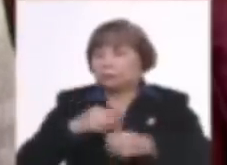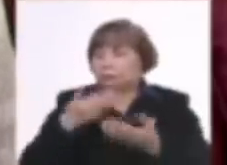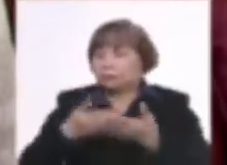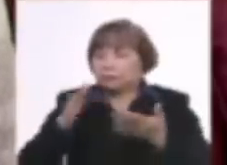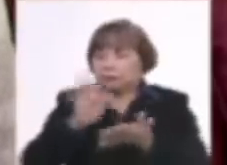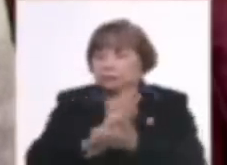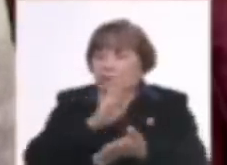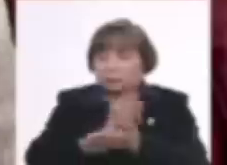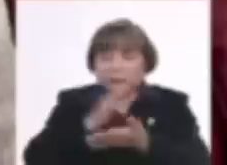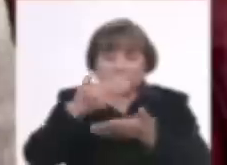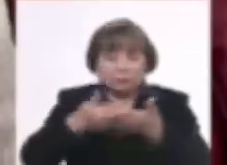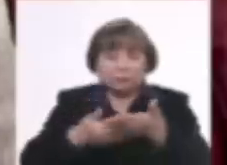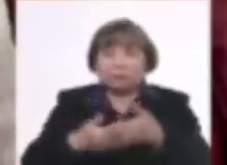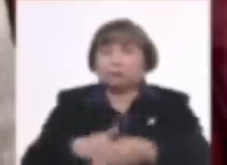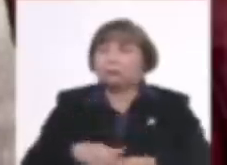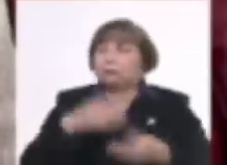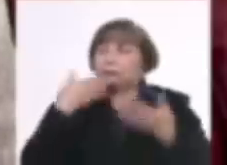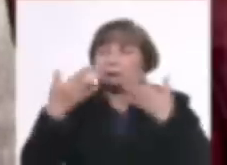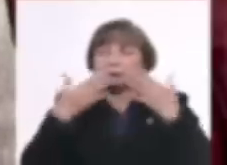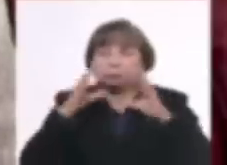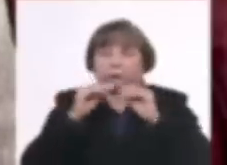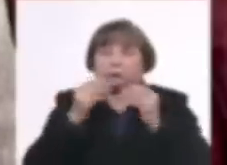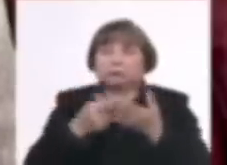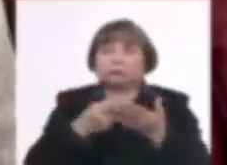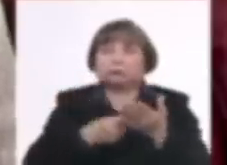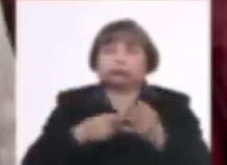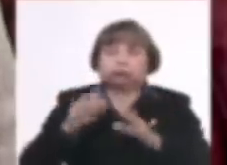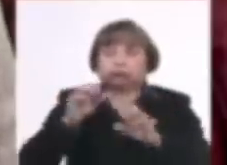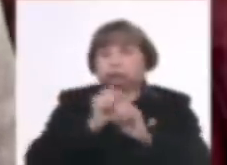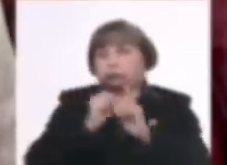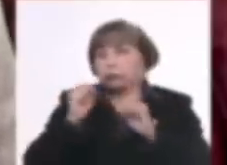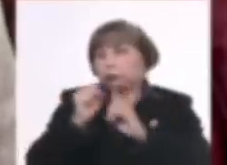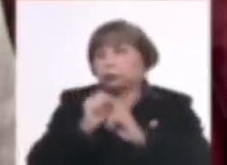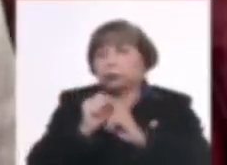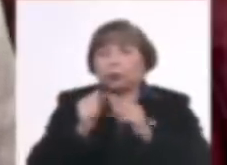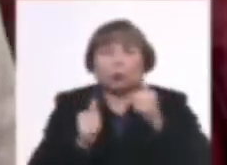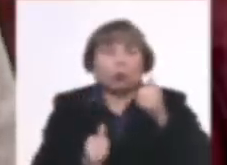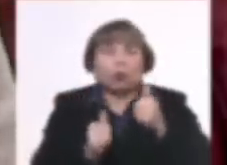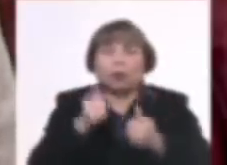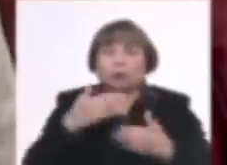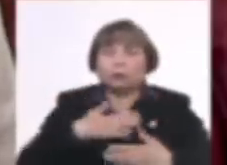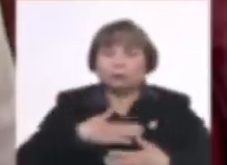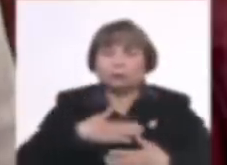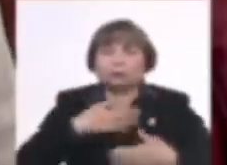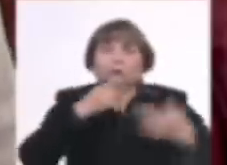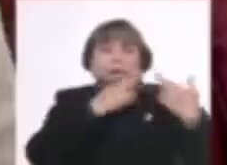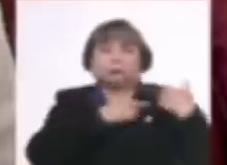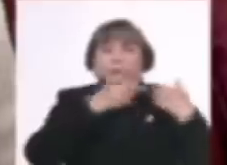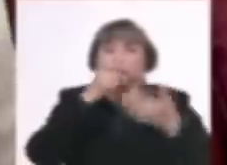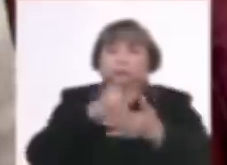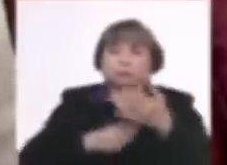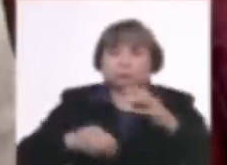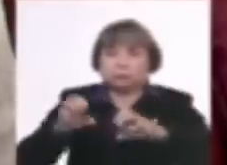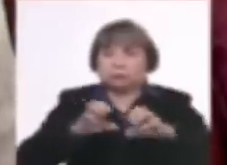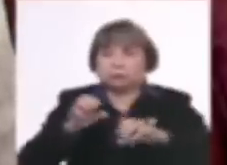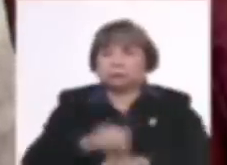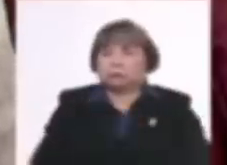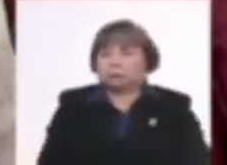hacer documentos y hablar del componente social, cuáles eran mis funciones, qué es lo que debía de